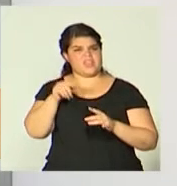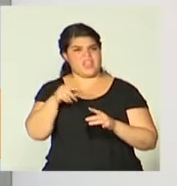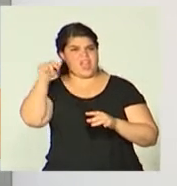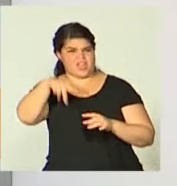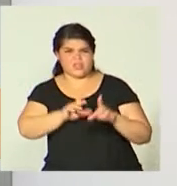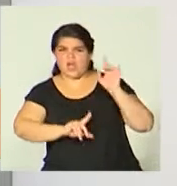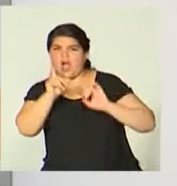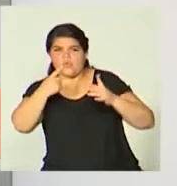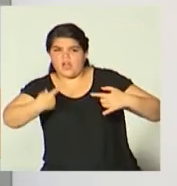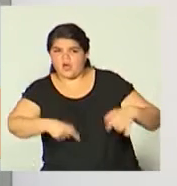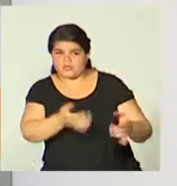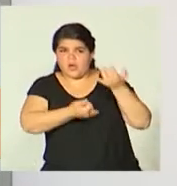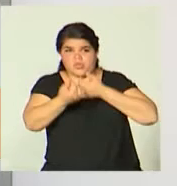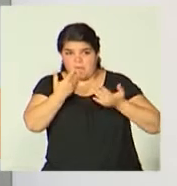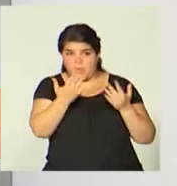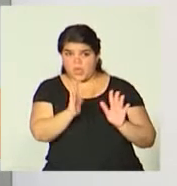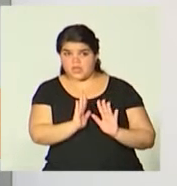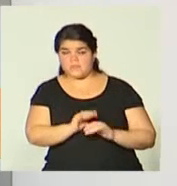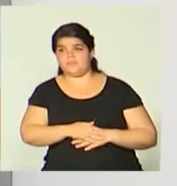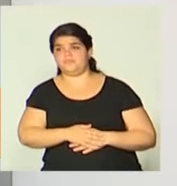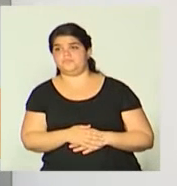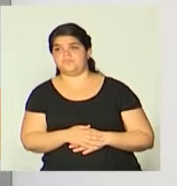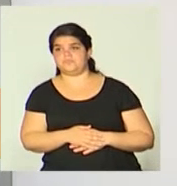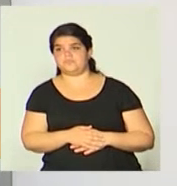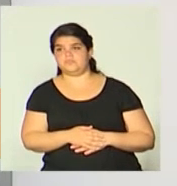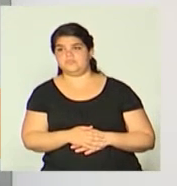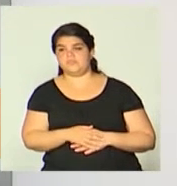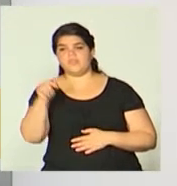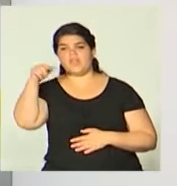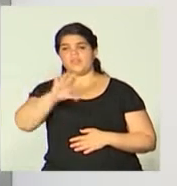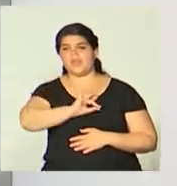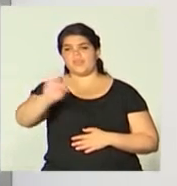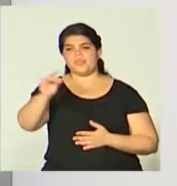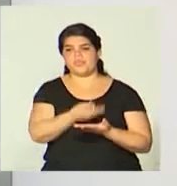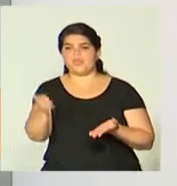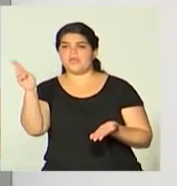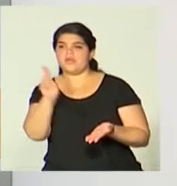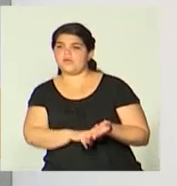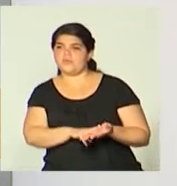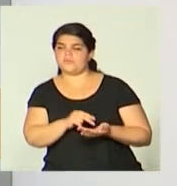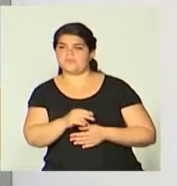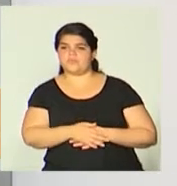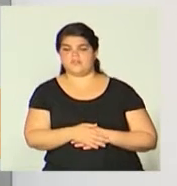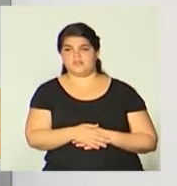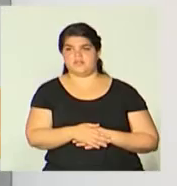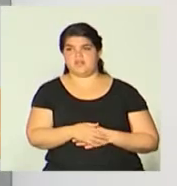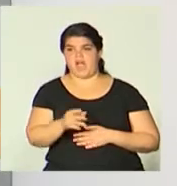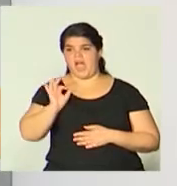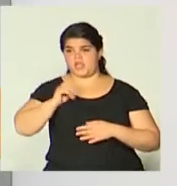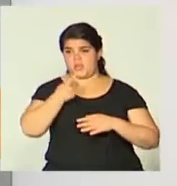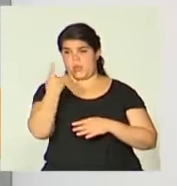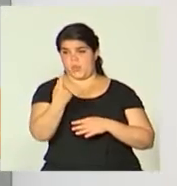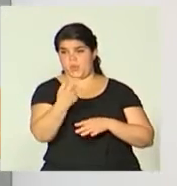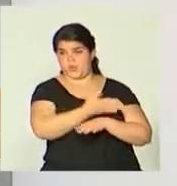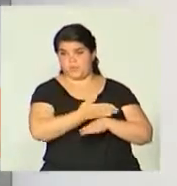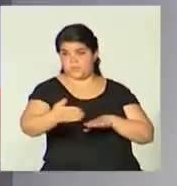detalles al respecto? A ver, es una refinanciación que es a un año, de los cuales